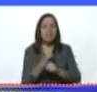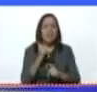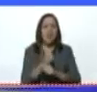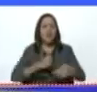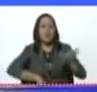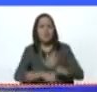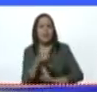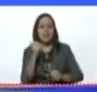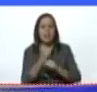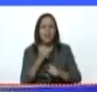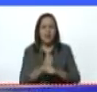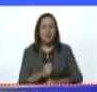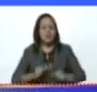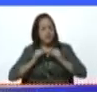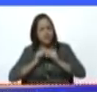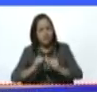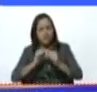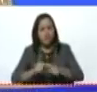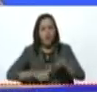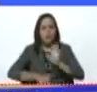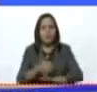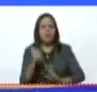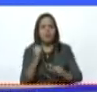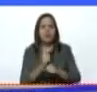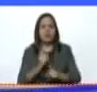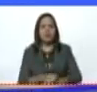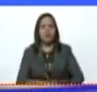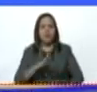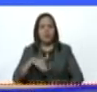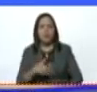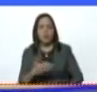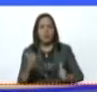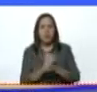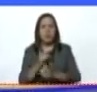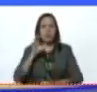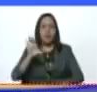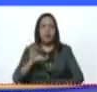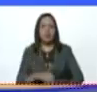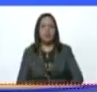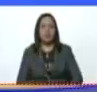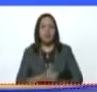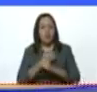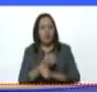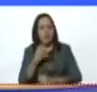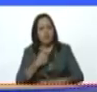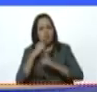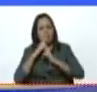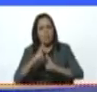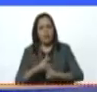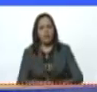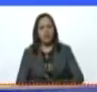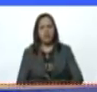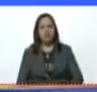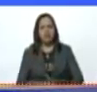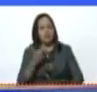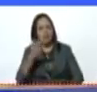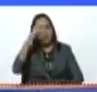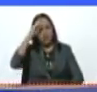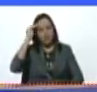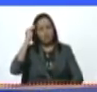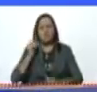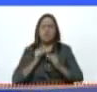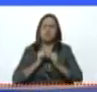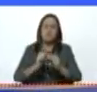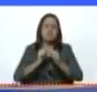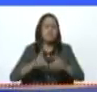trabajo. Constancia y más constancia para tener patria, con amor. Esa es mi respuesta. Señor Donald Trump, siga usted en su